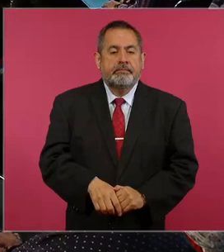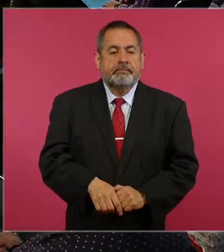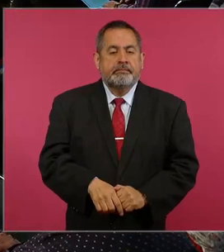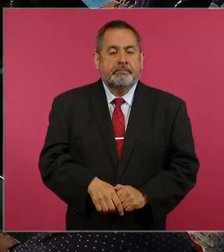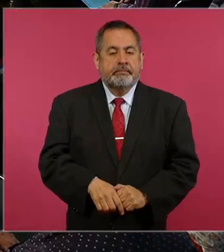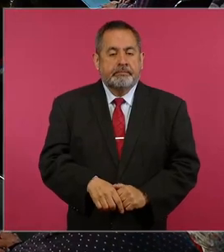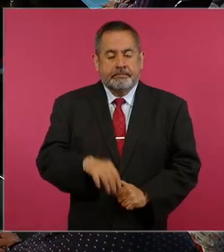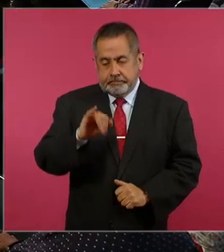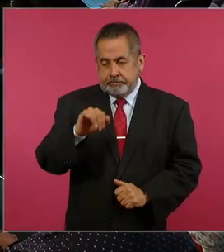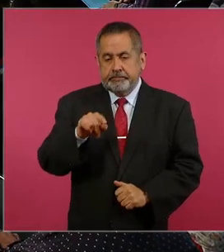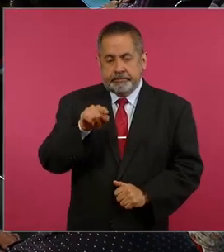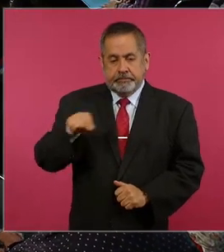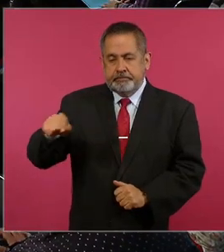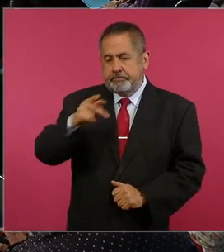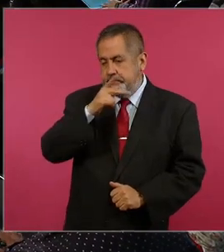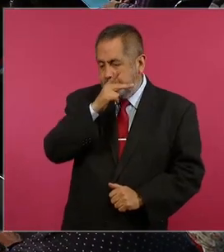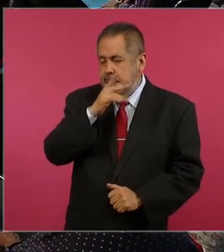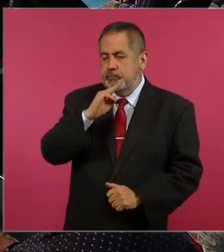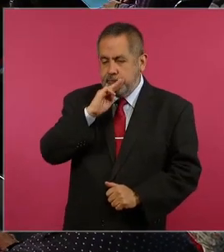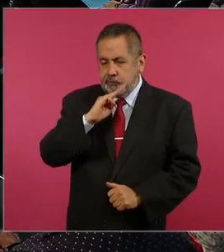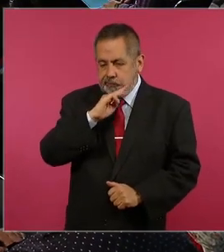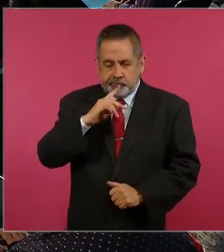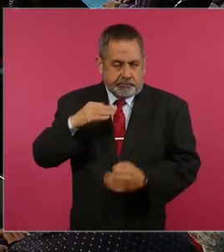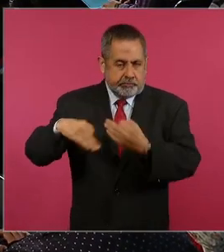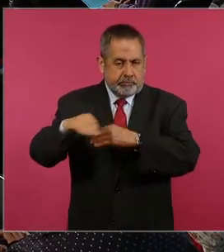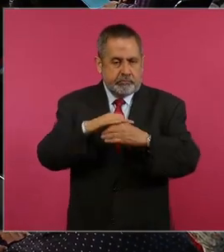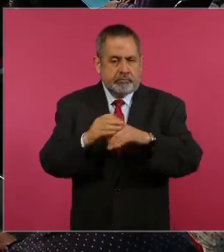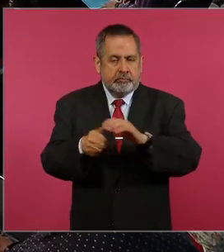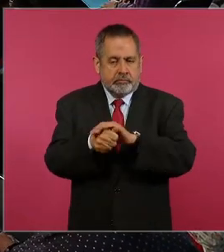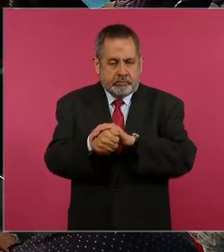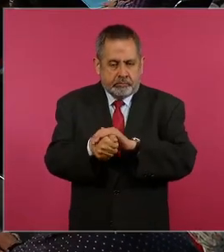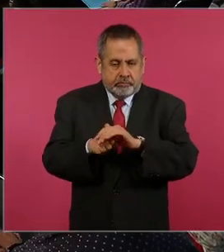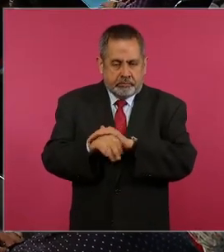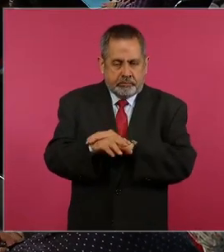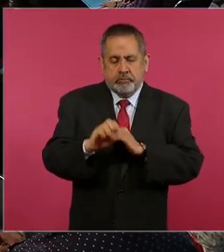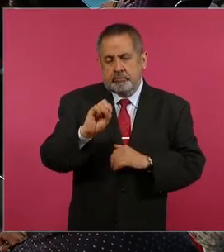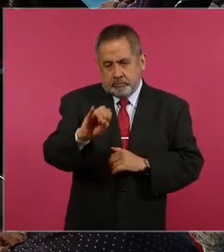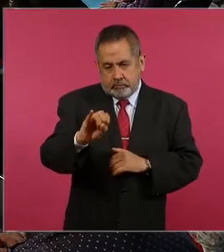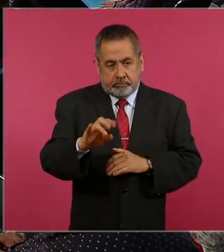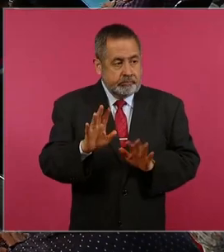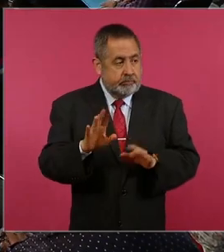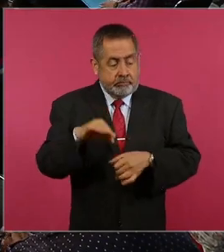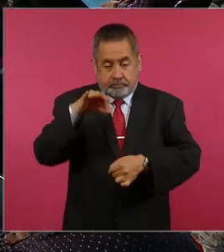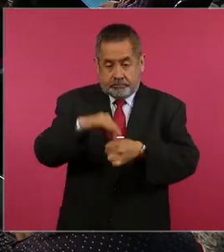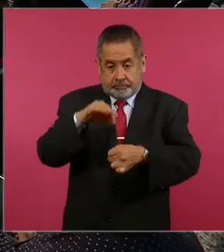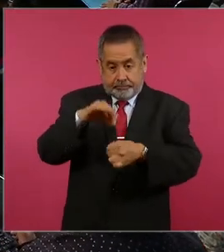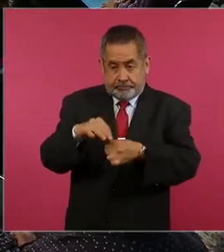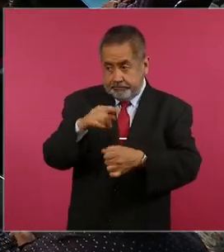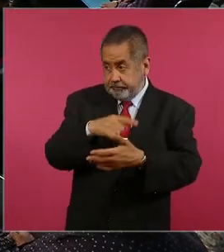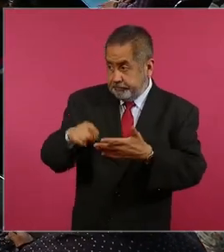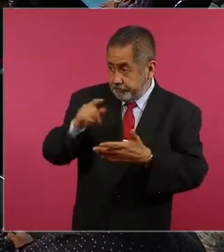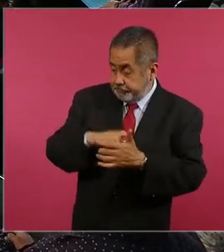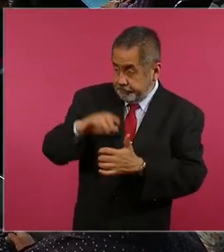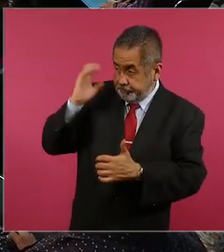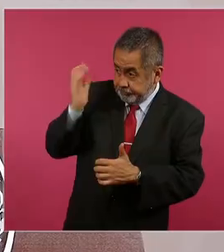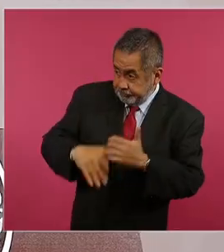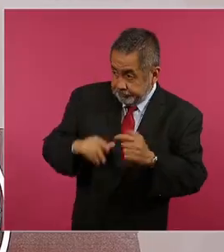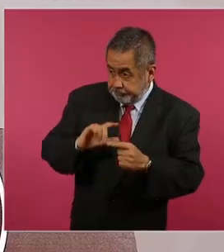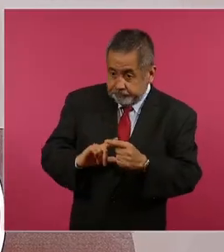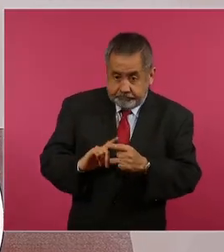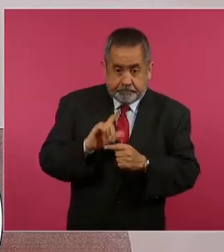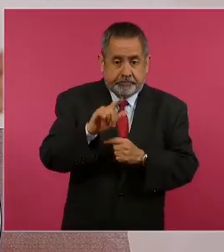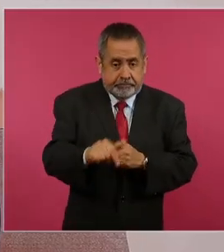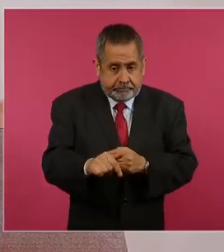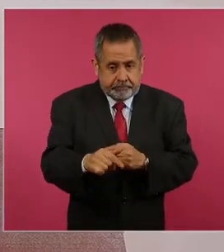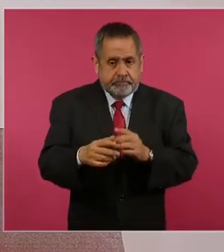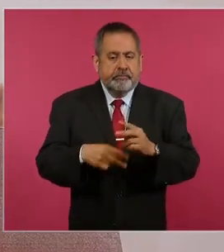las mamás, a los papás, a todos de Ayotzinapa, nada más que pase la elección.